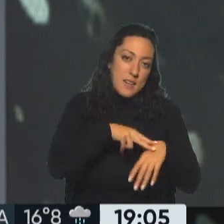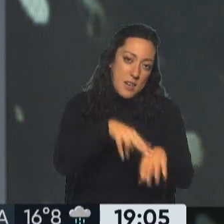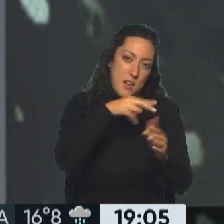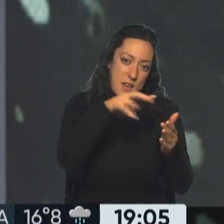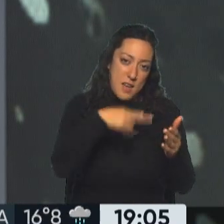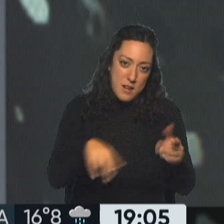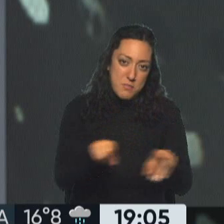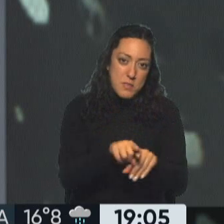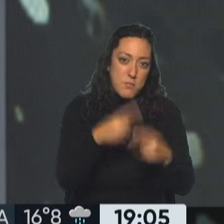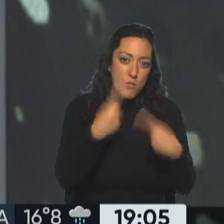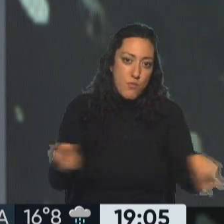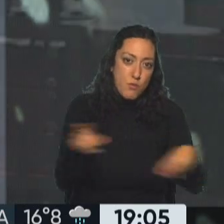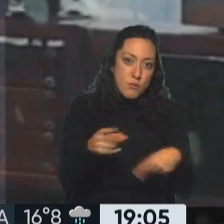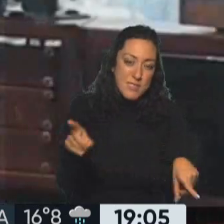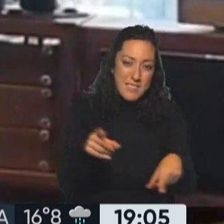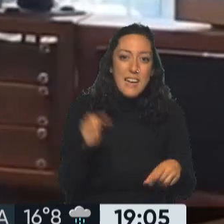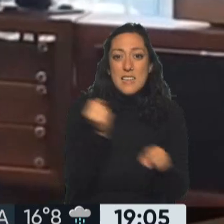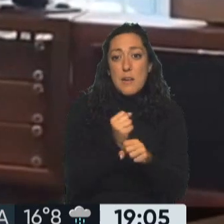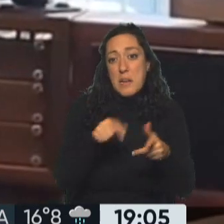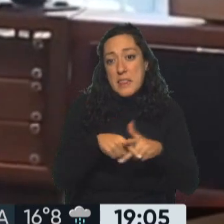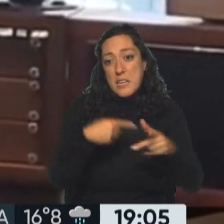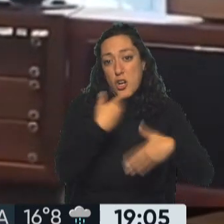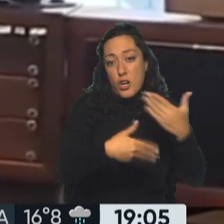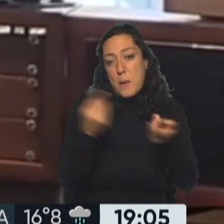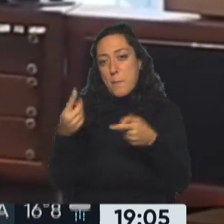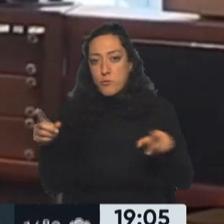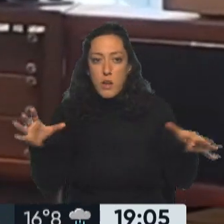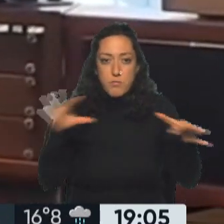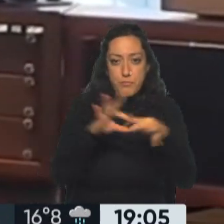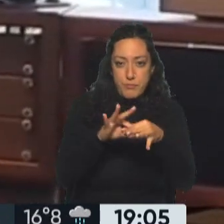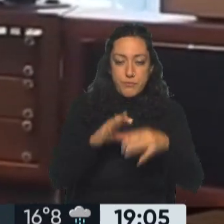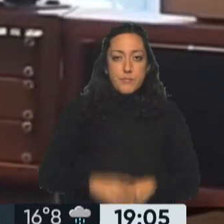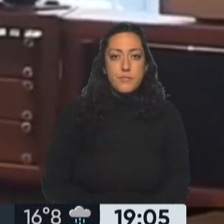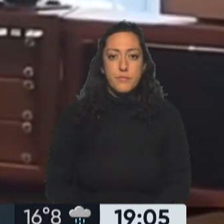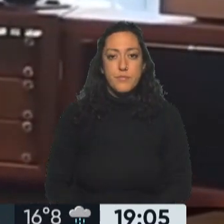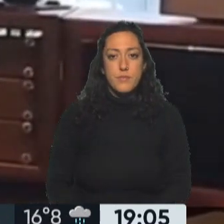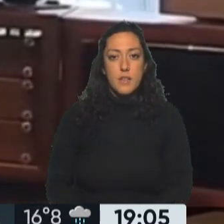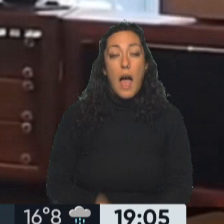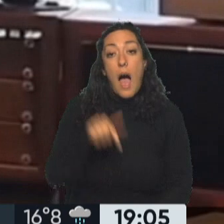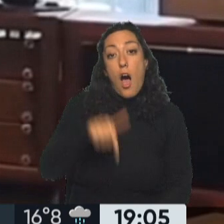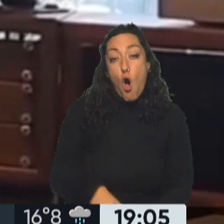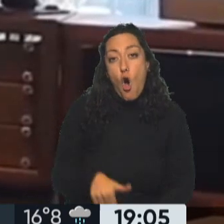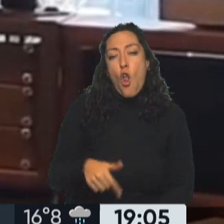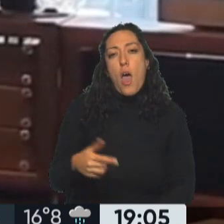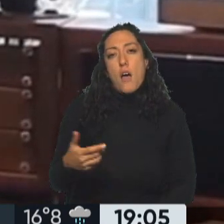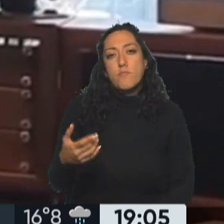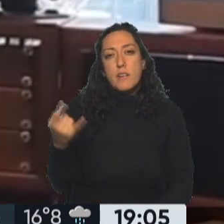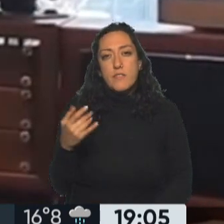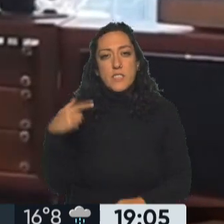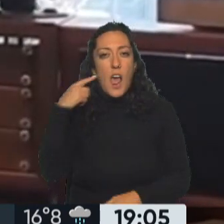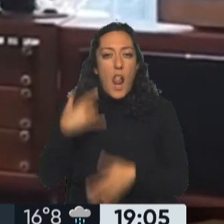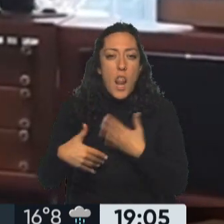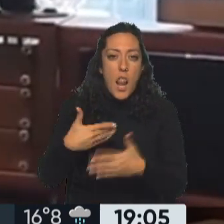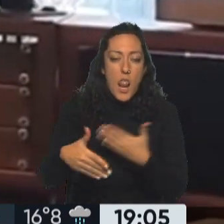un ingeniero de sonido trabaja con tecnología y música en este caso la Inteligencia artificial no nos va